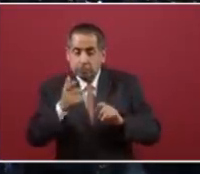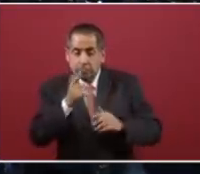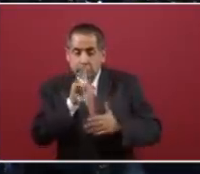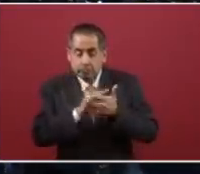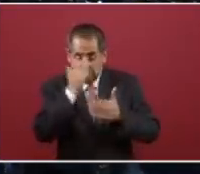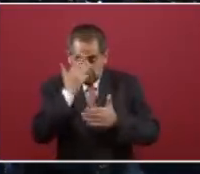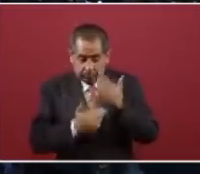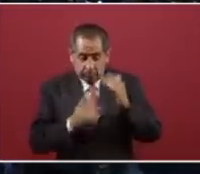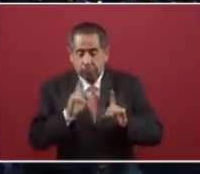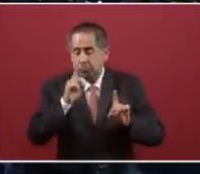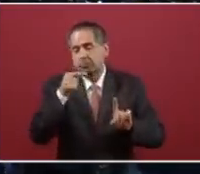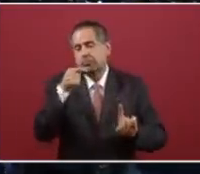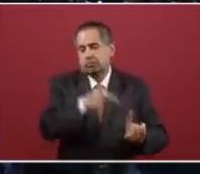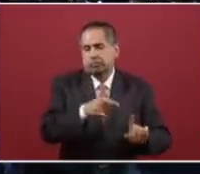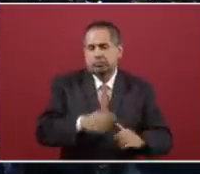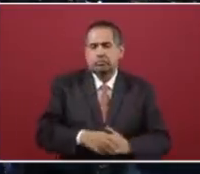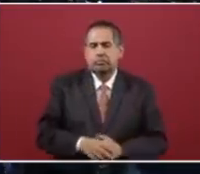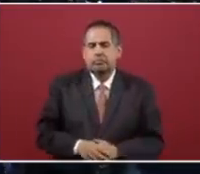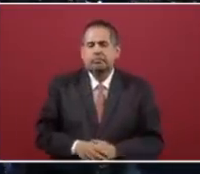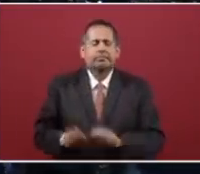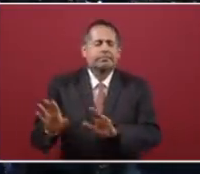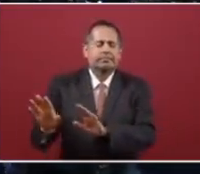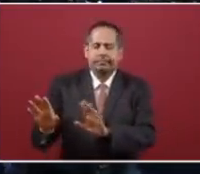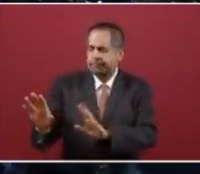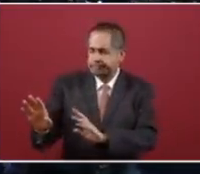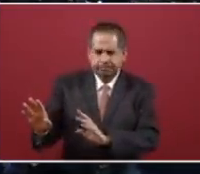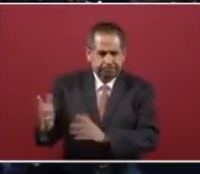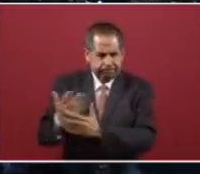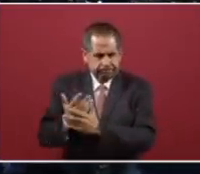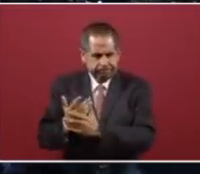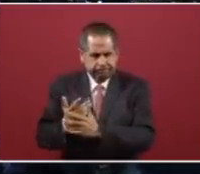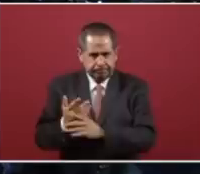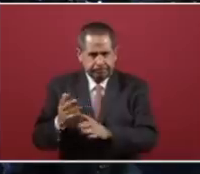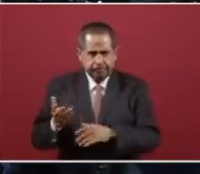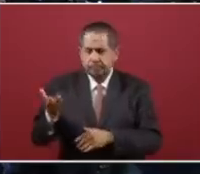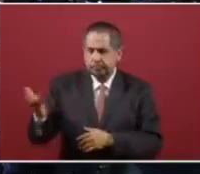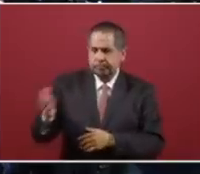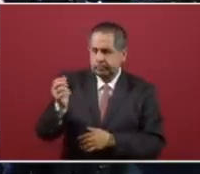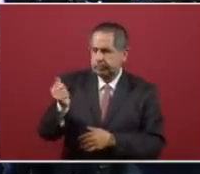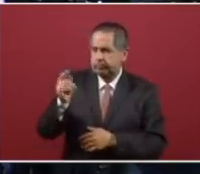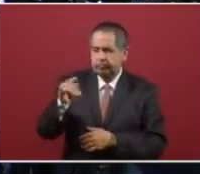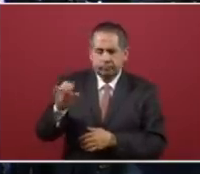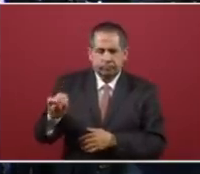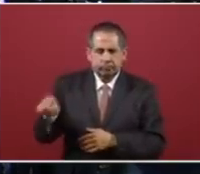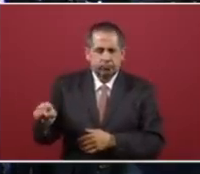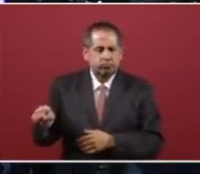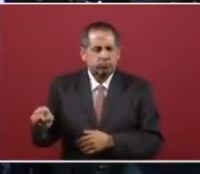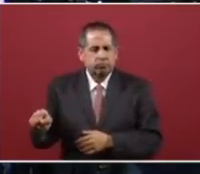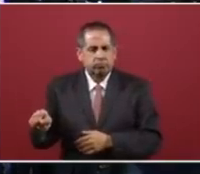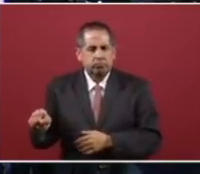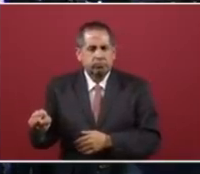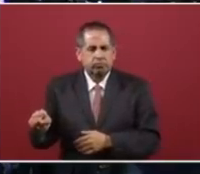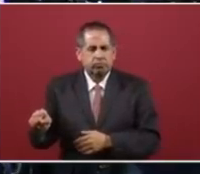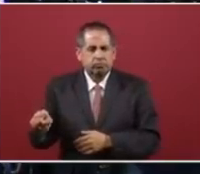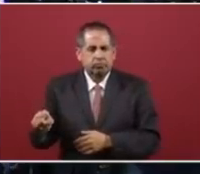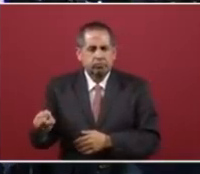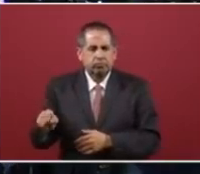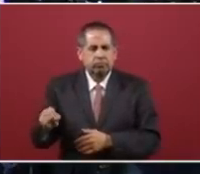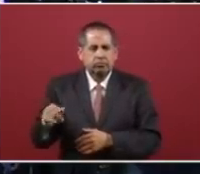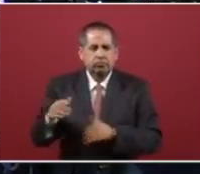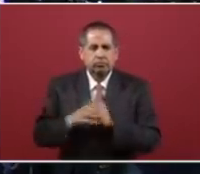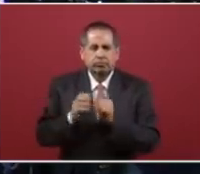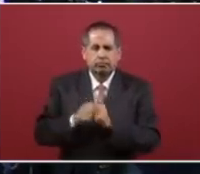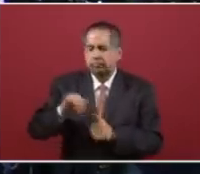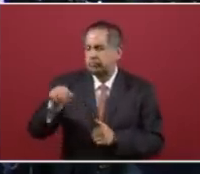usted ya tenía elementos bien le voy a pedir a santiago que le pase a jesús